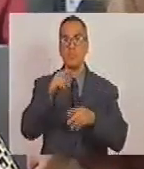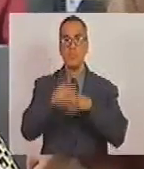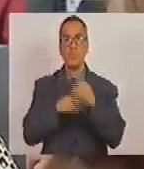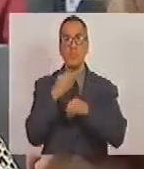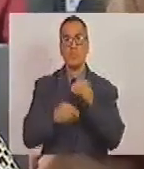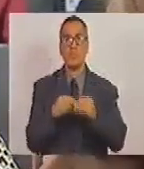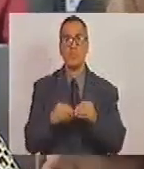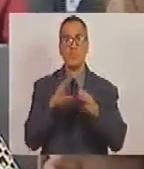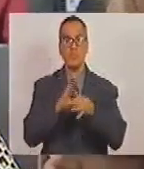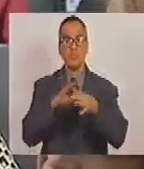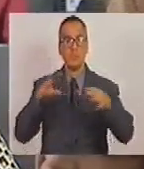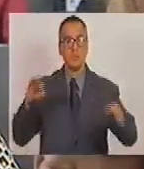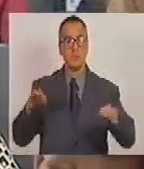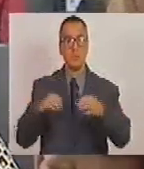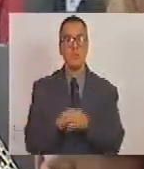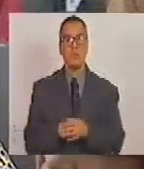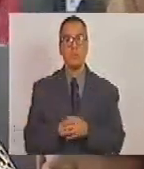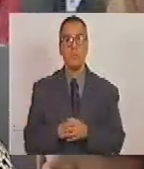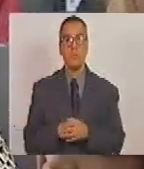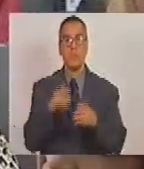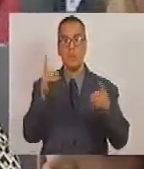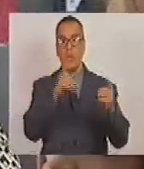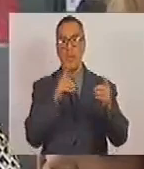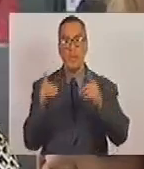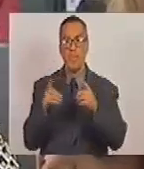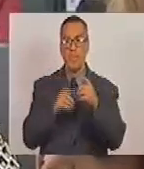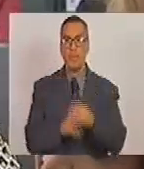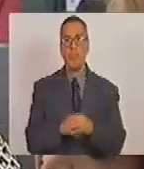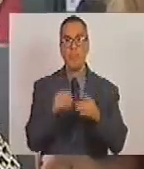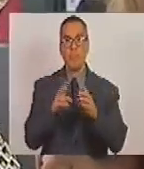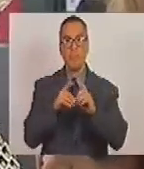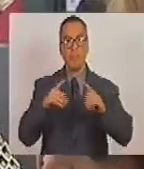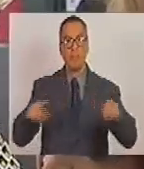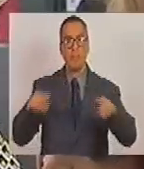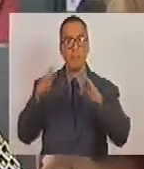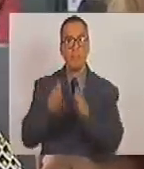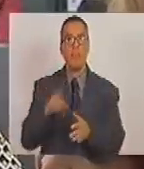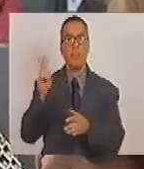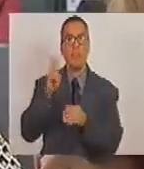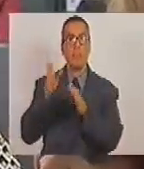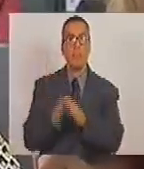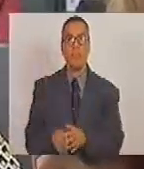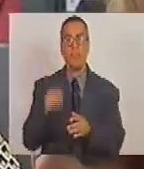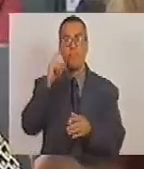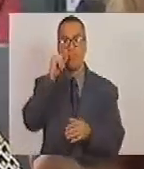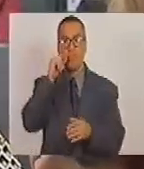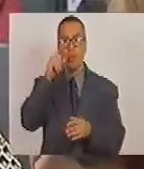convencido de la independencia, del diálogo, de la democracia venezolana. Hombre fiel a la